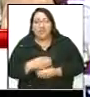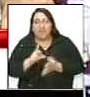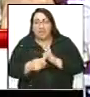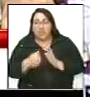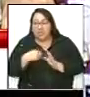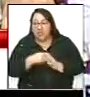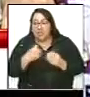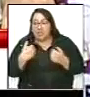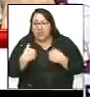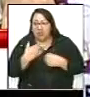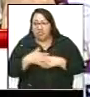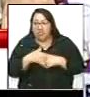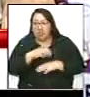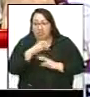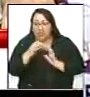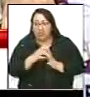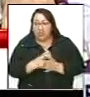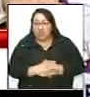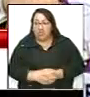nosotros tengamos este proyecto